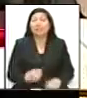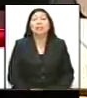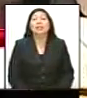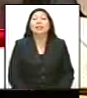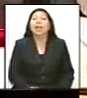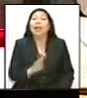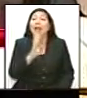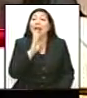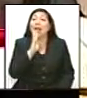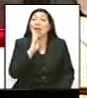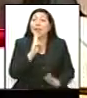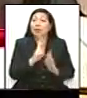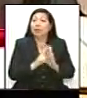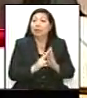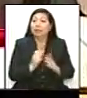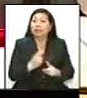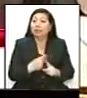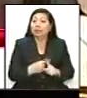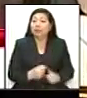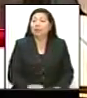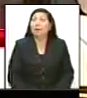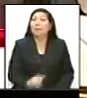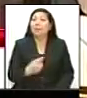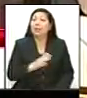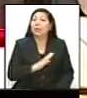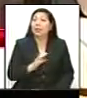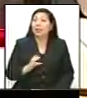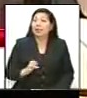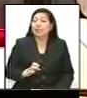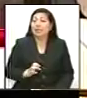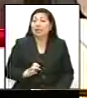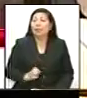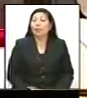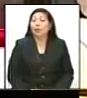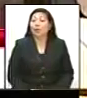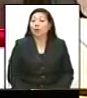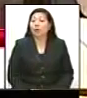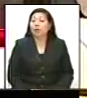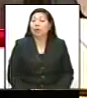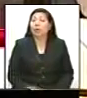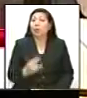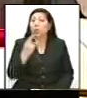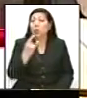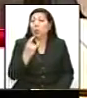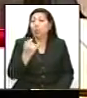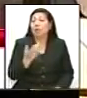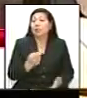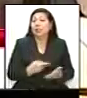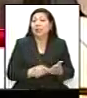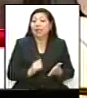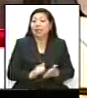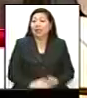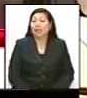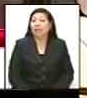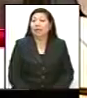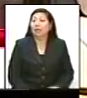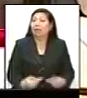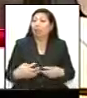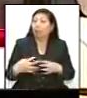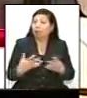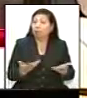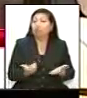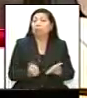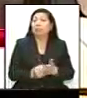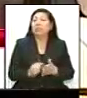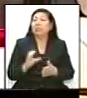habla del régimen de excepción para el estado de sitio y el estado de emergencia. Es decir, cuando hay una guerra exterior, hay